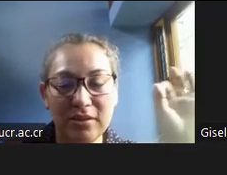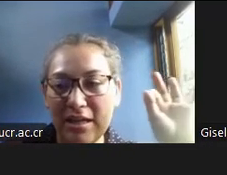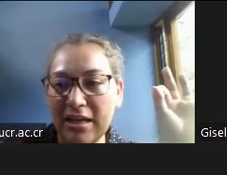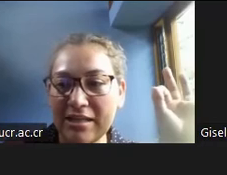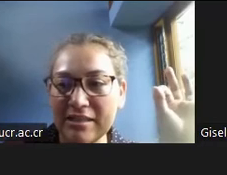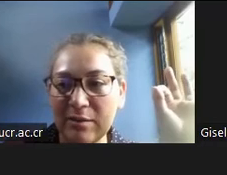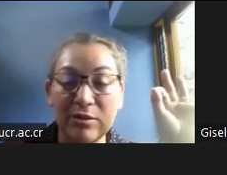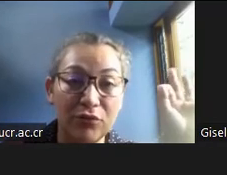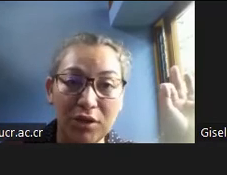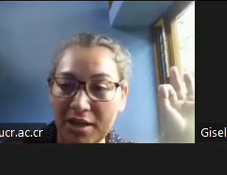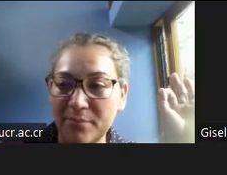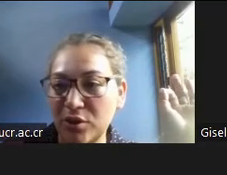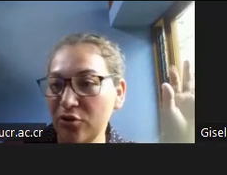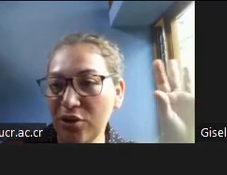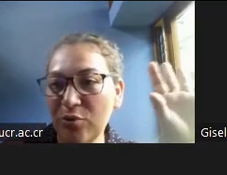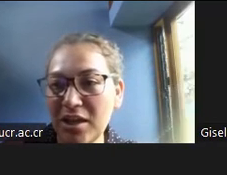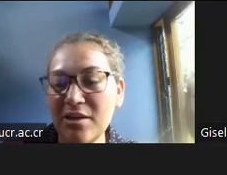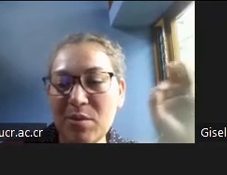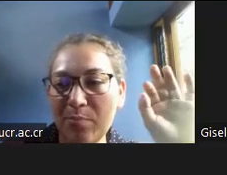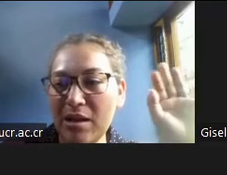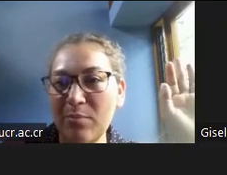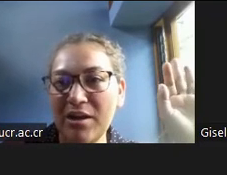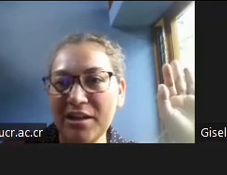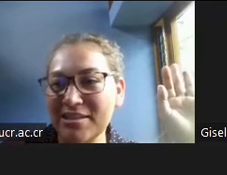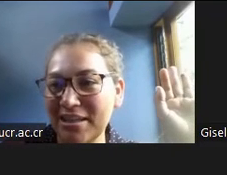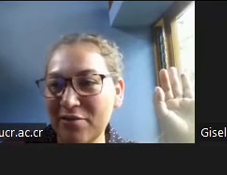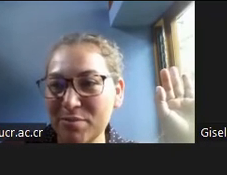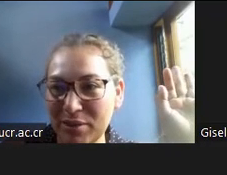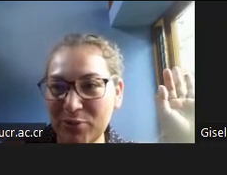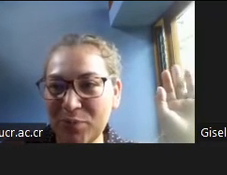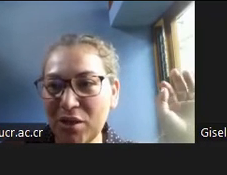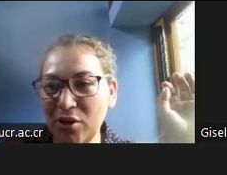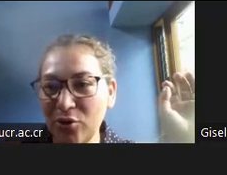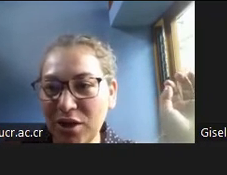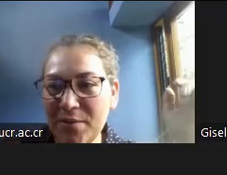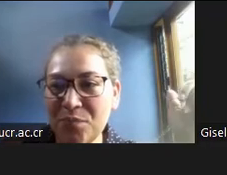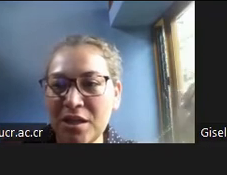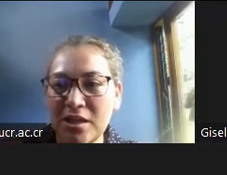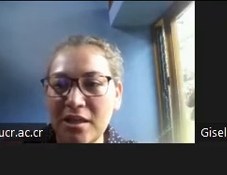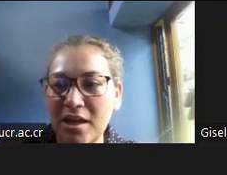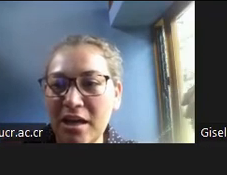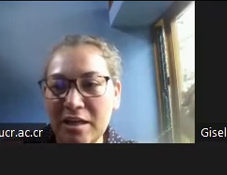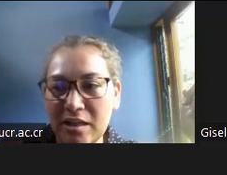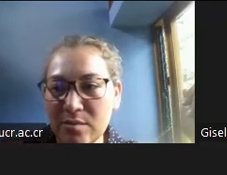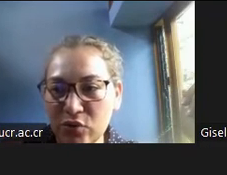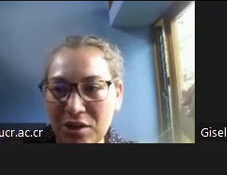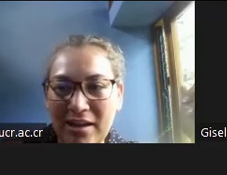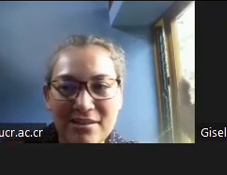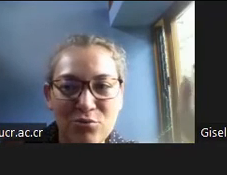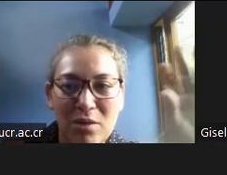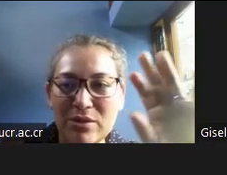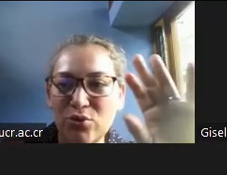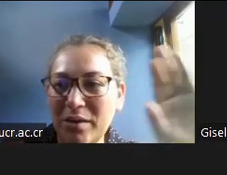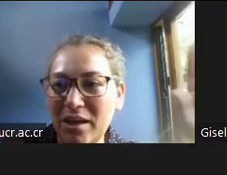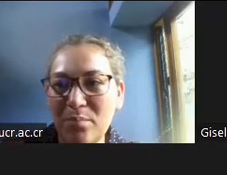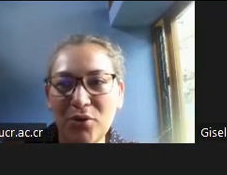yo disfrutaría, porque no tengo idea y me enriquecería al respecto. Okay. Idea, heridas